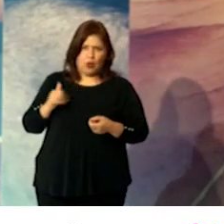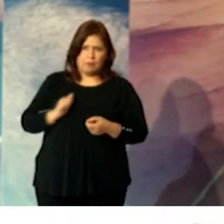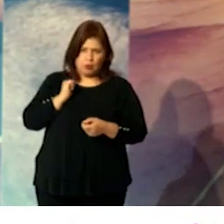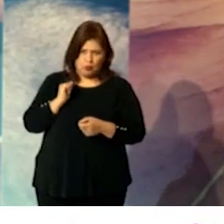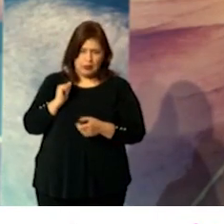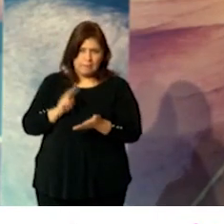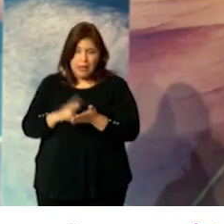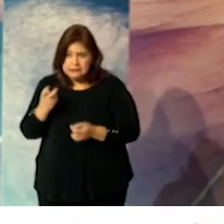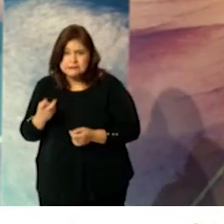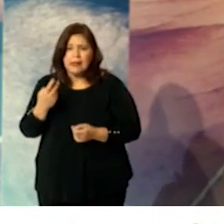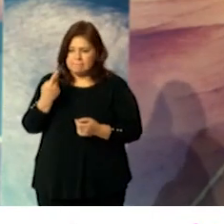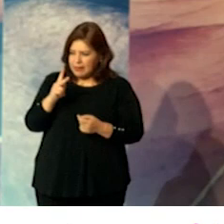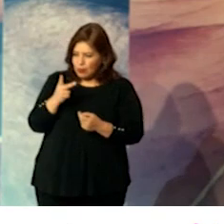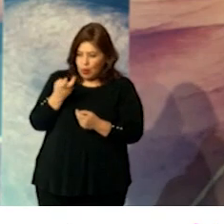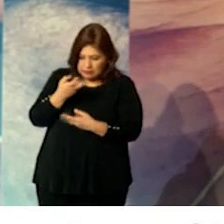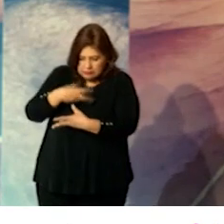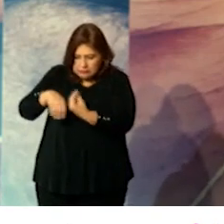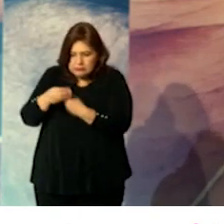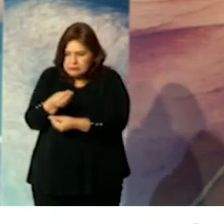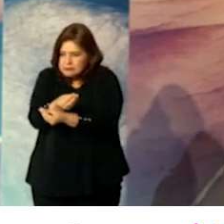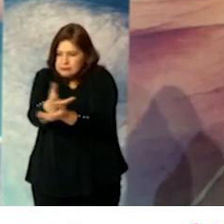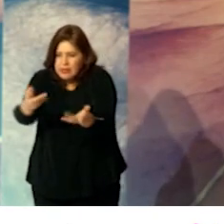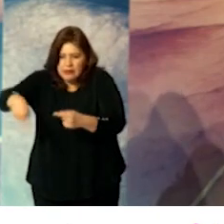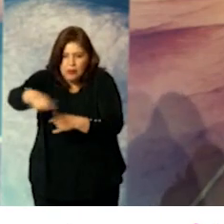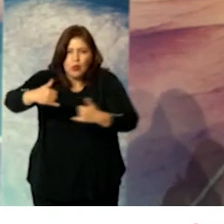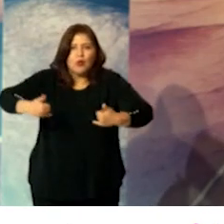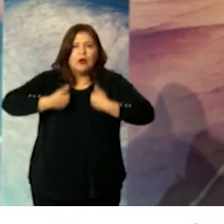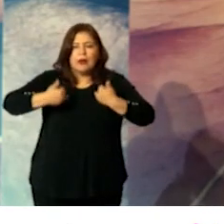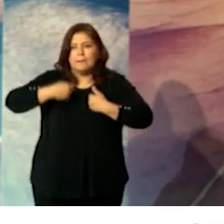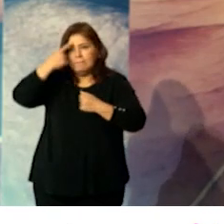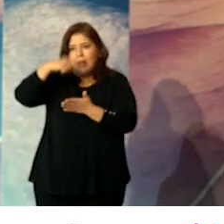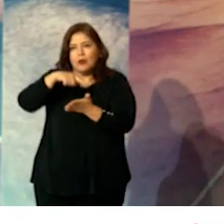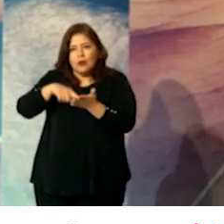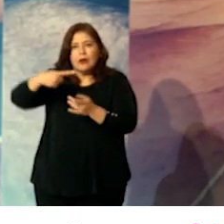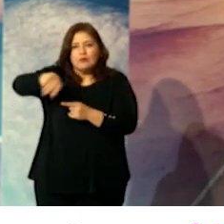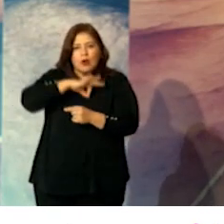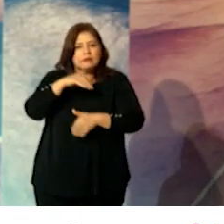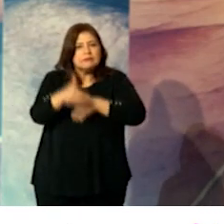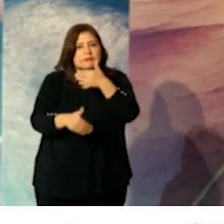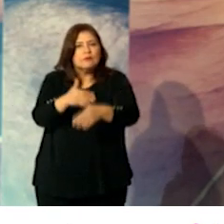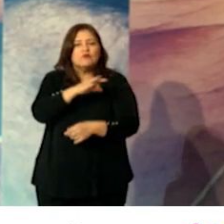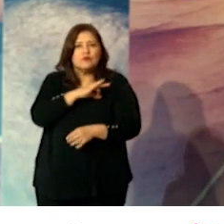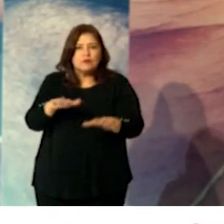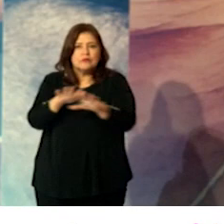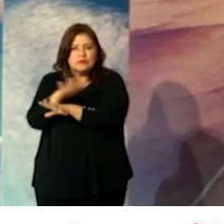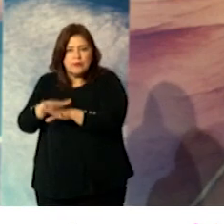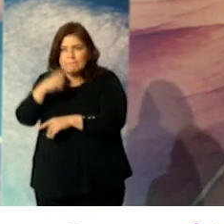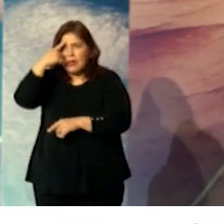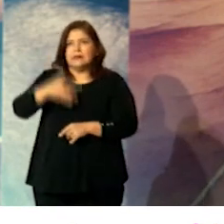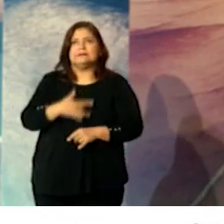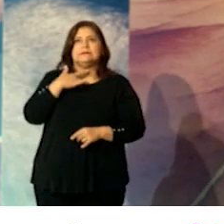estamos haciendo para brindar a esa juventud un espacio para que ellos puedan desarrollarse con